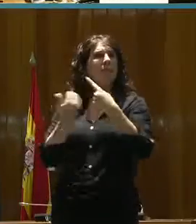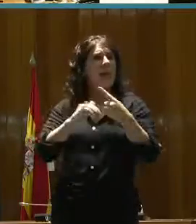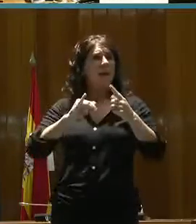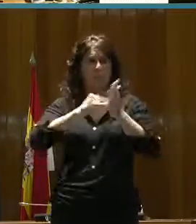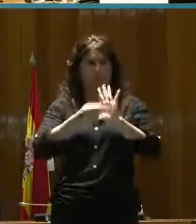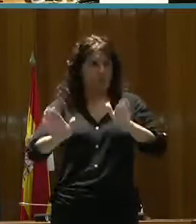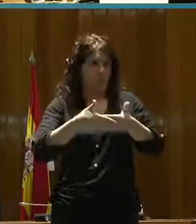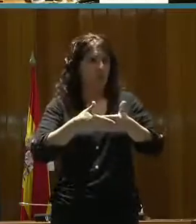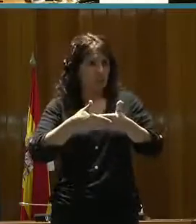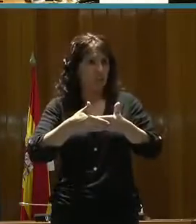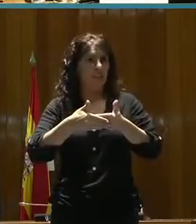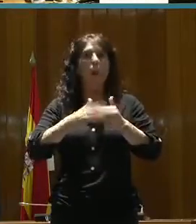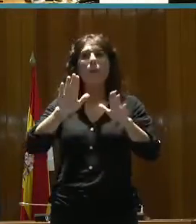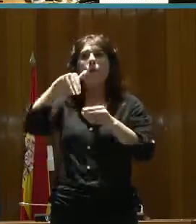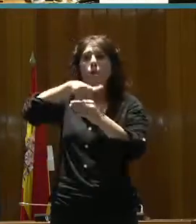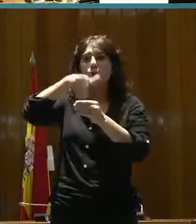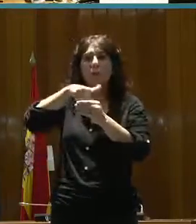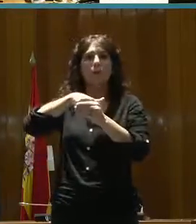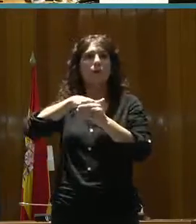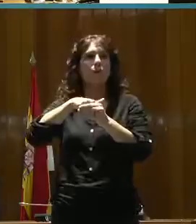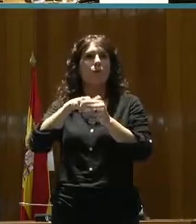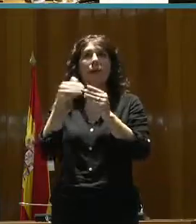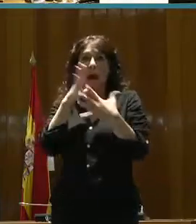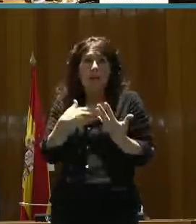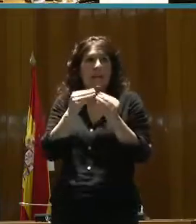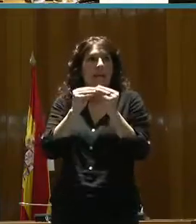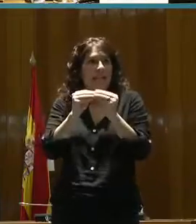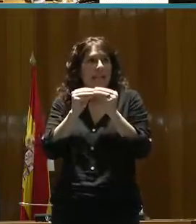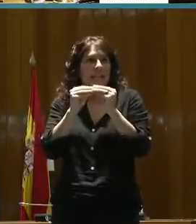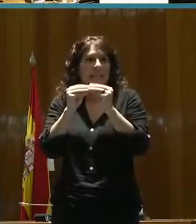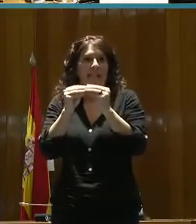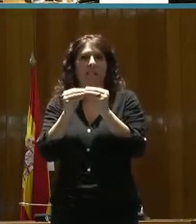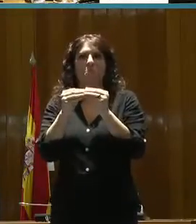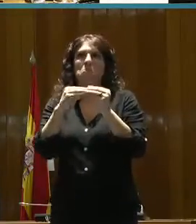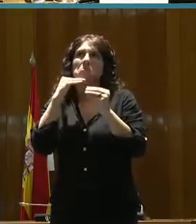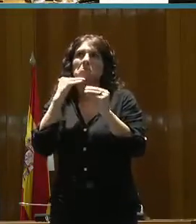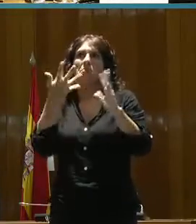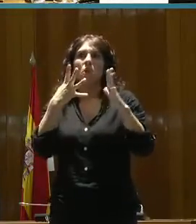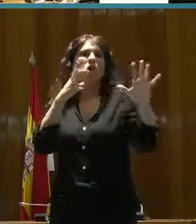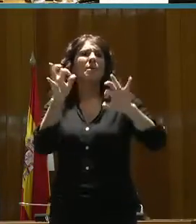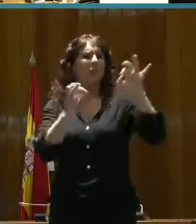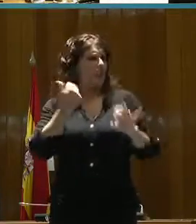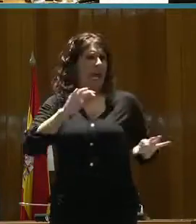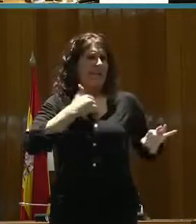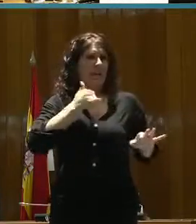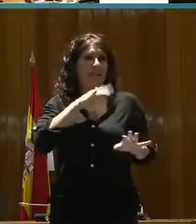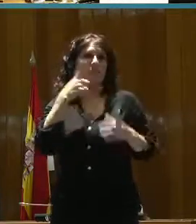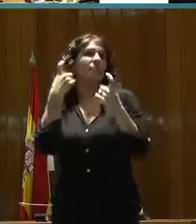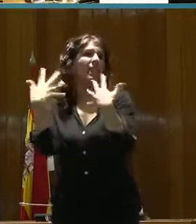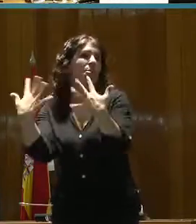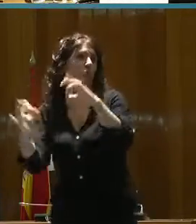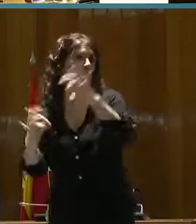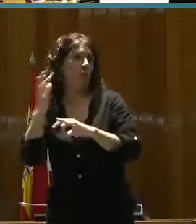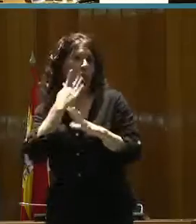pero el contenido se está acabando de cerrar, está cerrado en un 90%. Y en